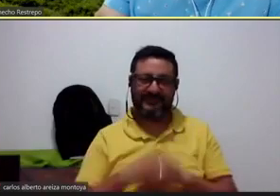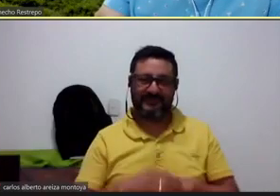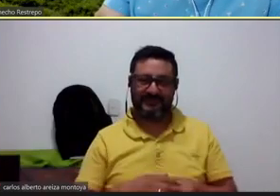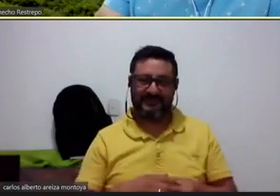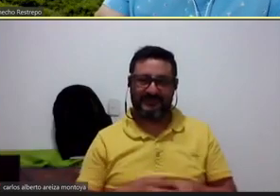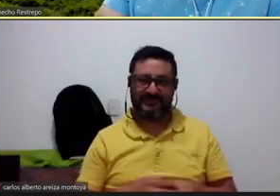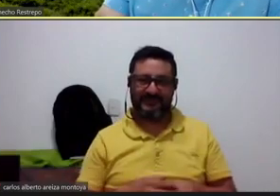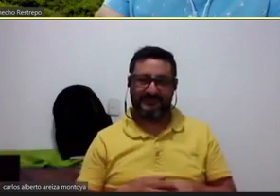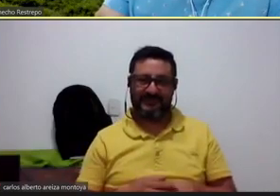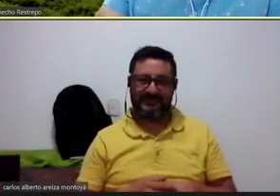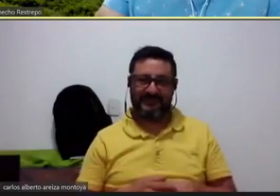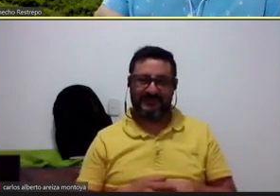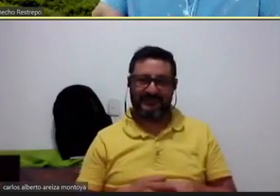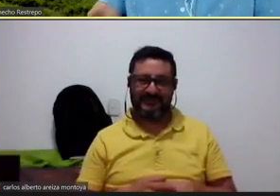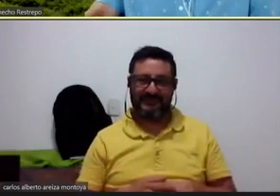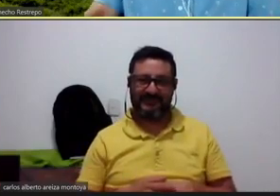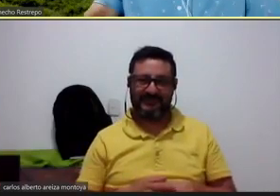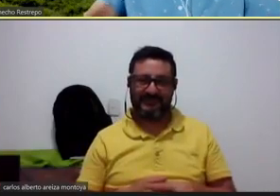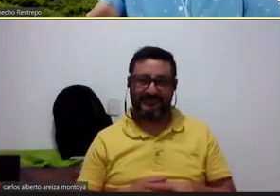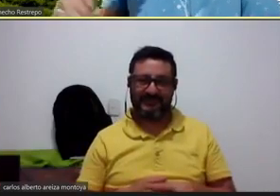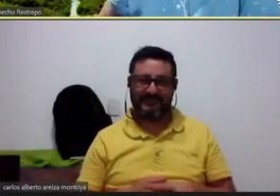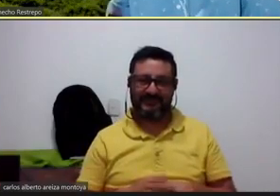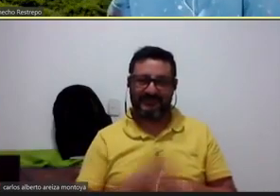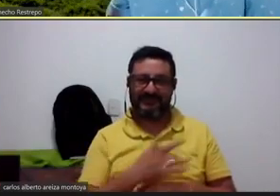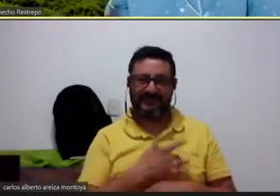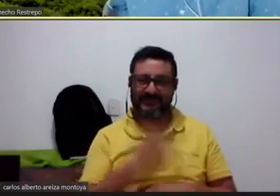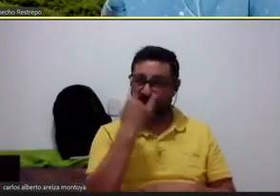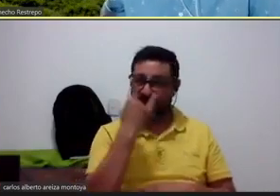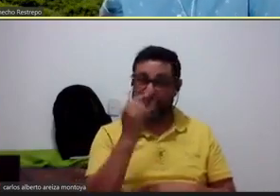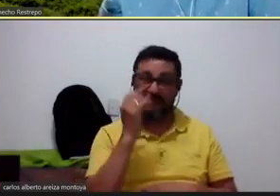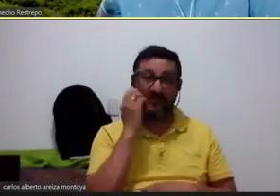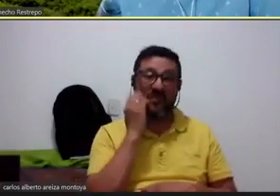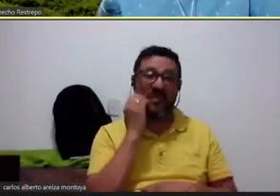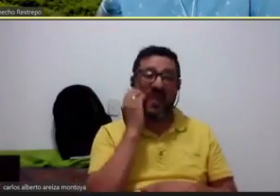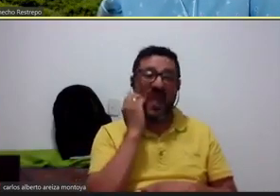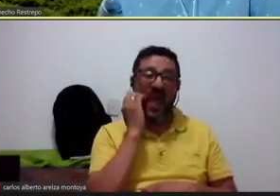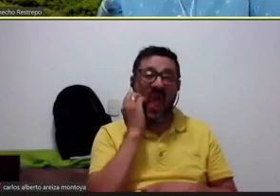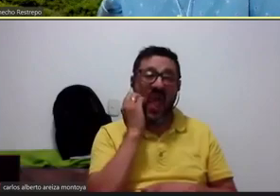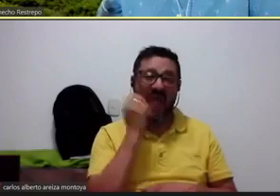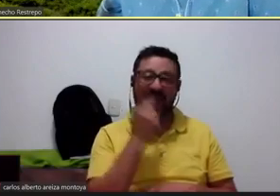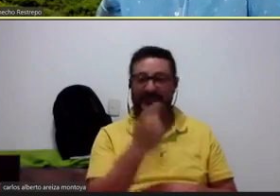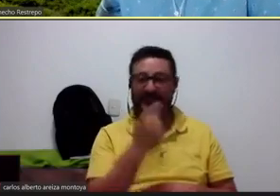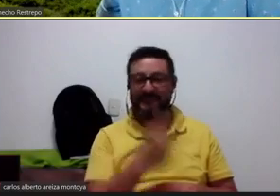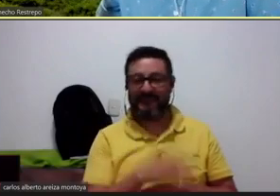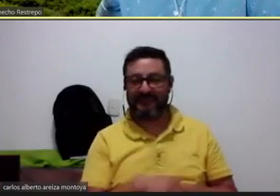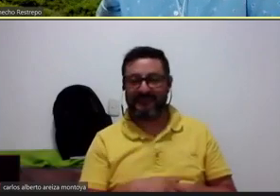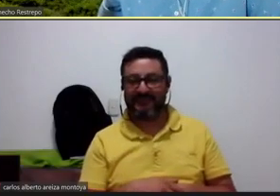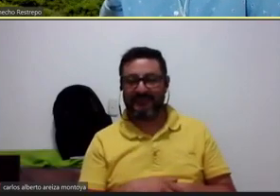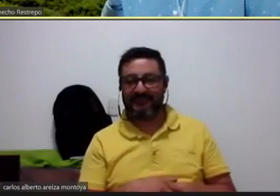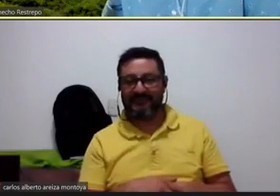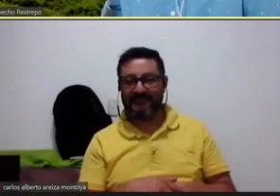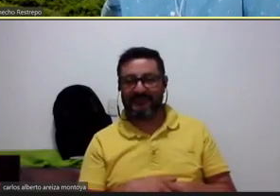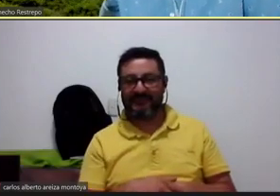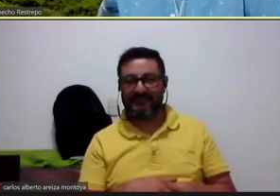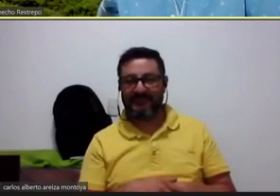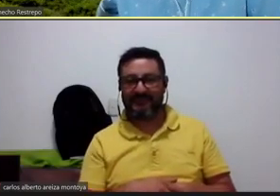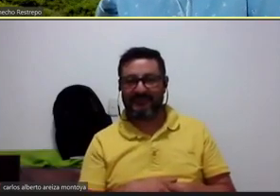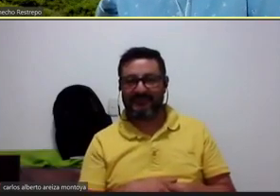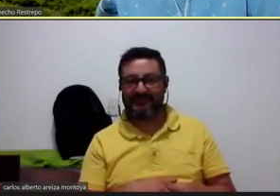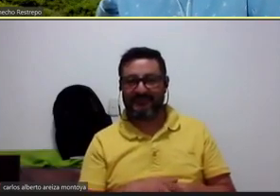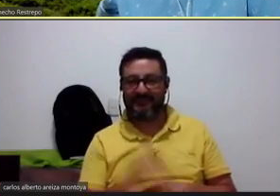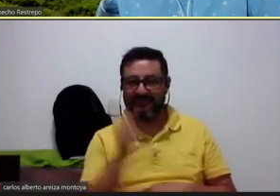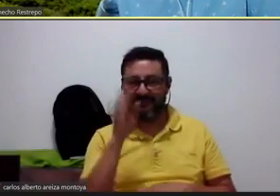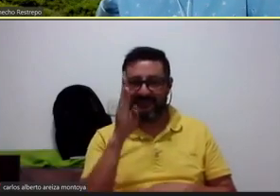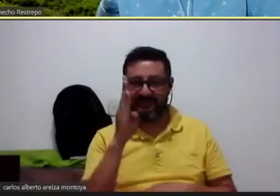ahí muy como interesante, pues, también entre lo que ha hecho Sebastián. Hablando, pues, del club que no dejó de